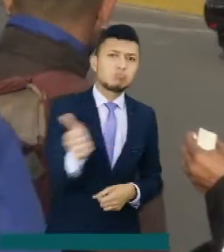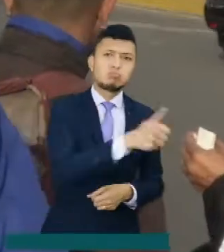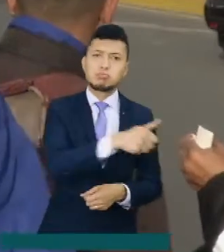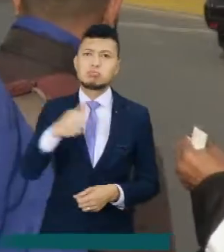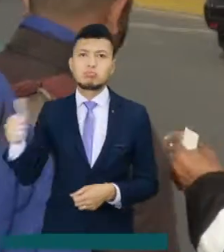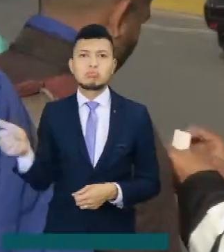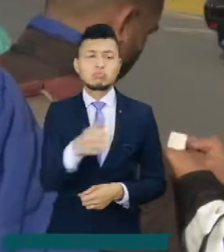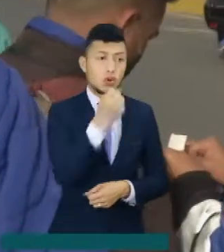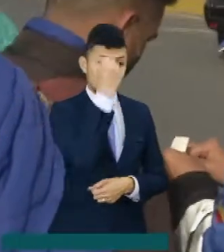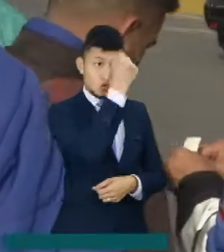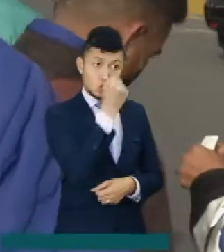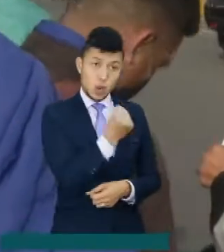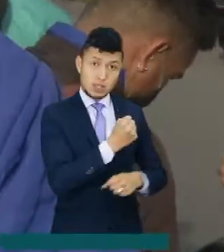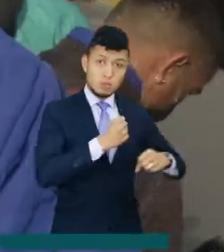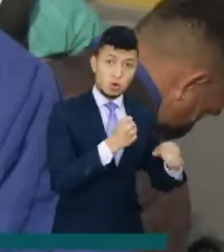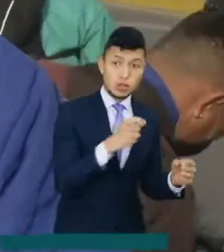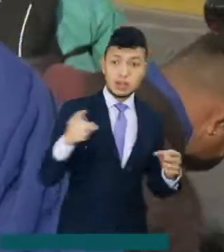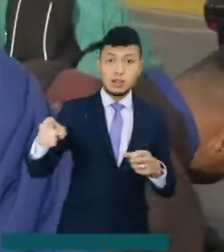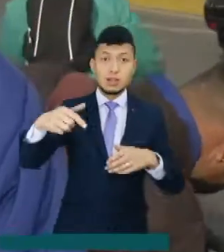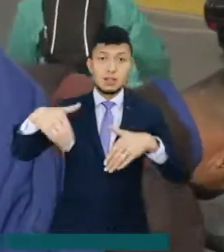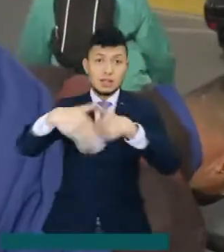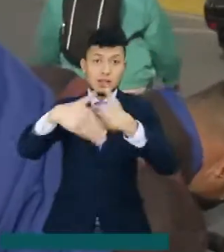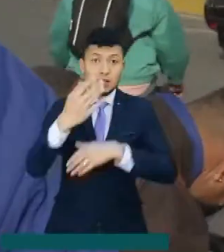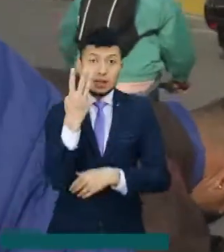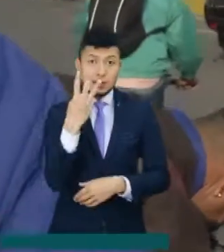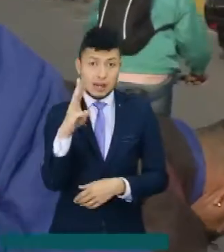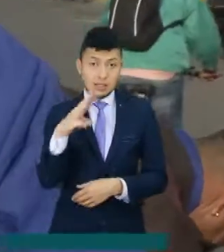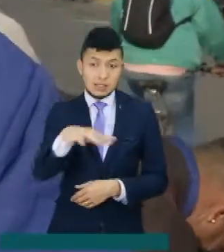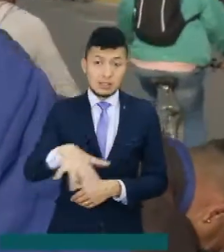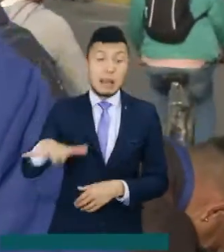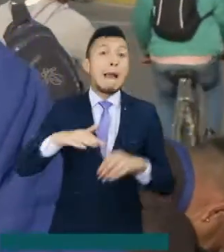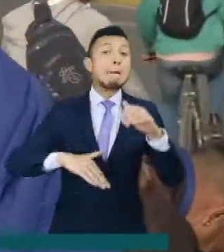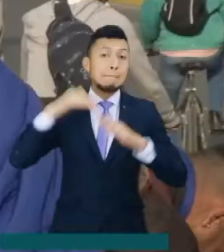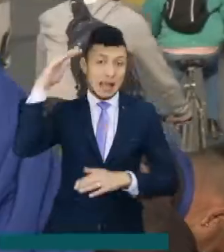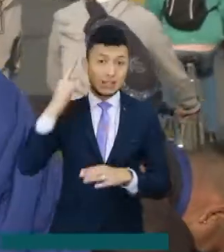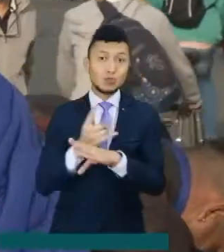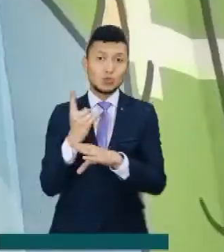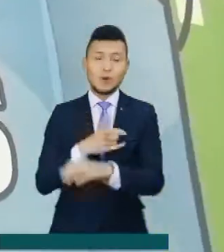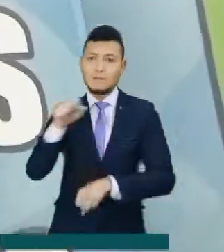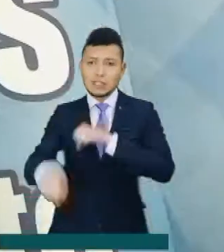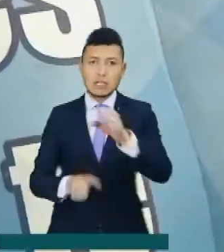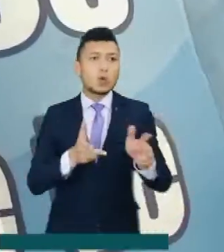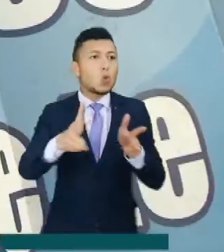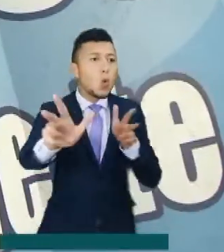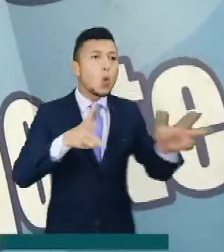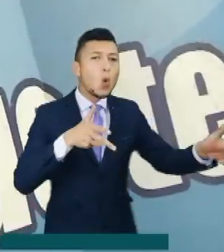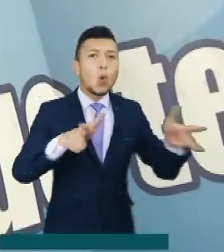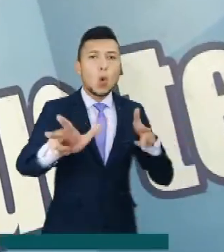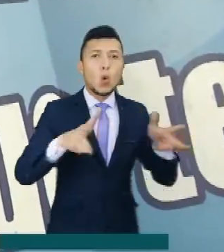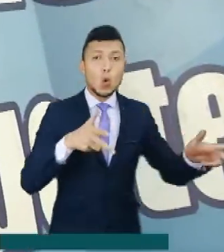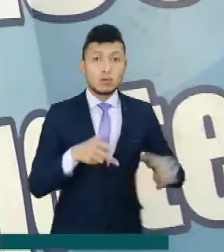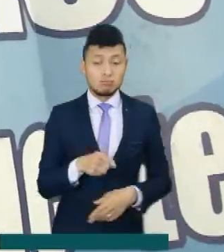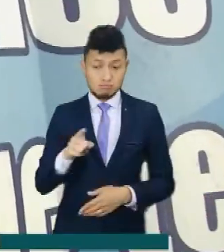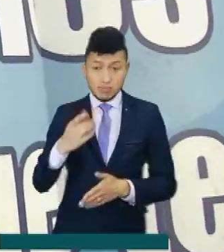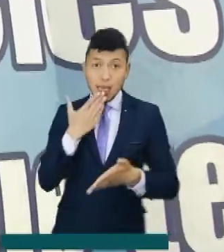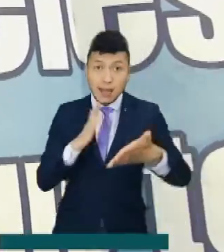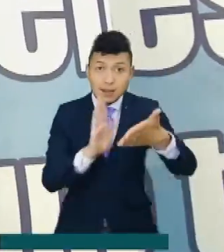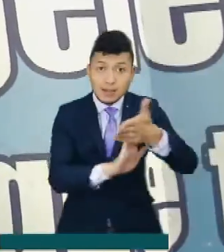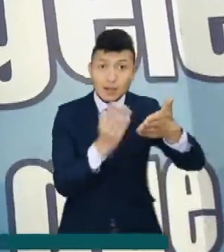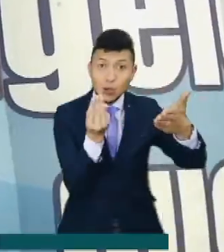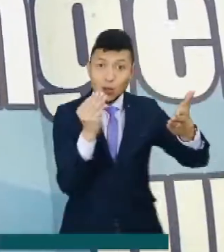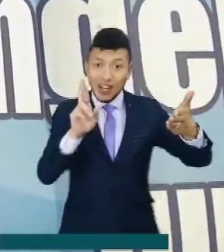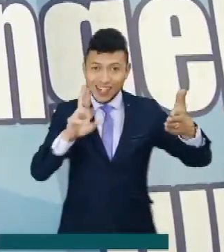el corredor Soacha Bogotá y el corredor Calle 13 los dos corredores de mayor incremento de uso de bicicleta. Estos stickers con este código QR los